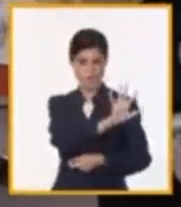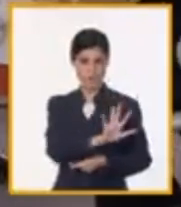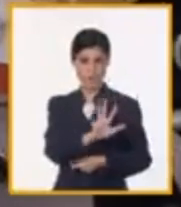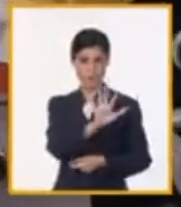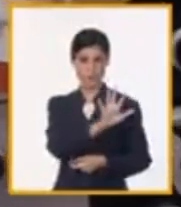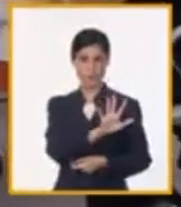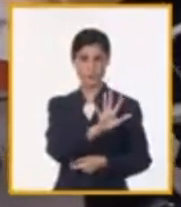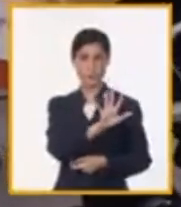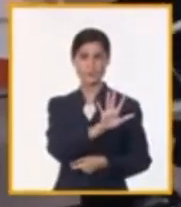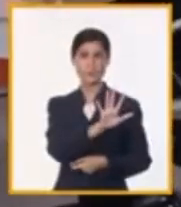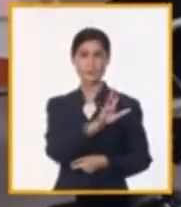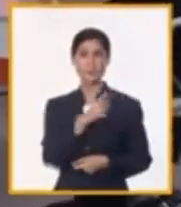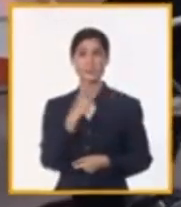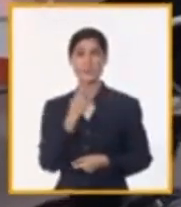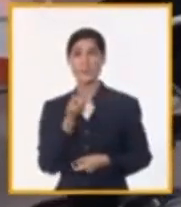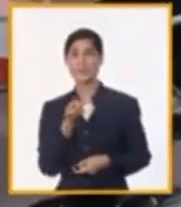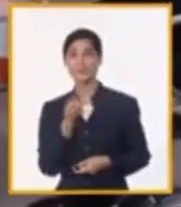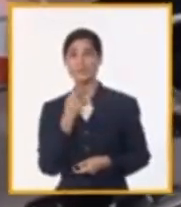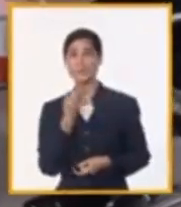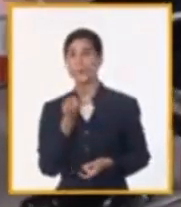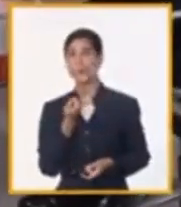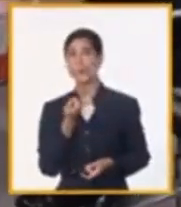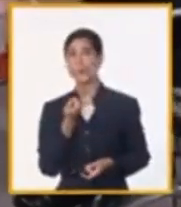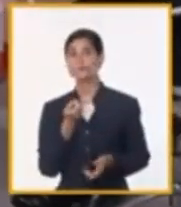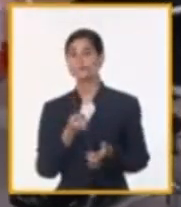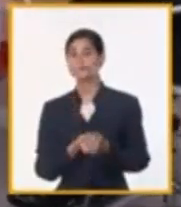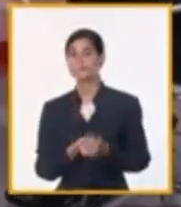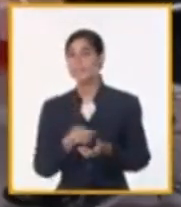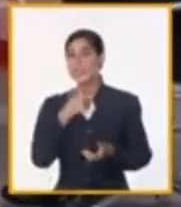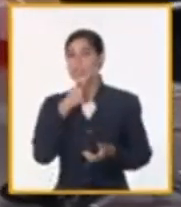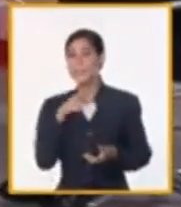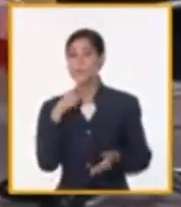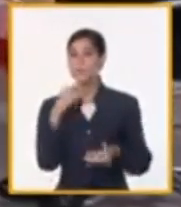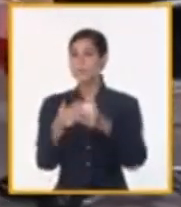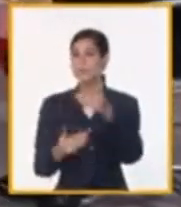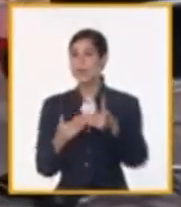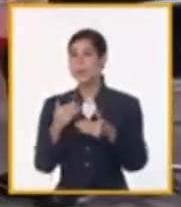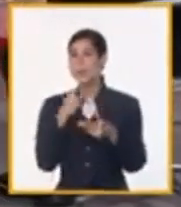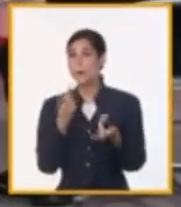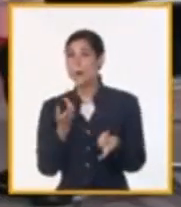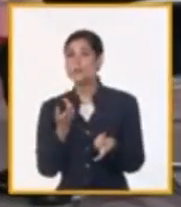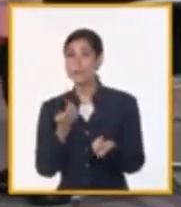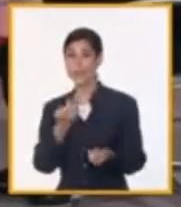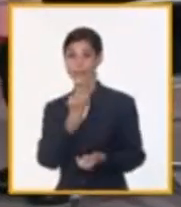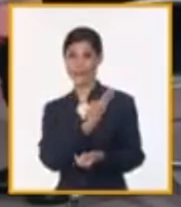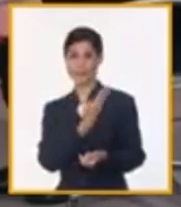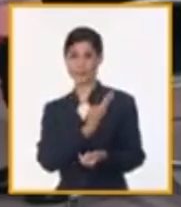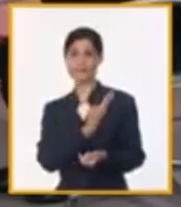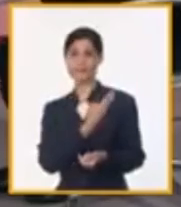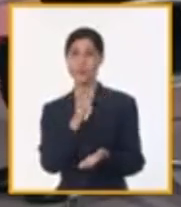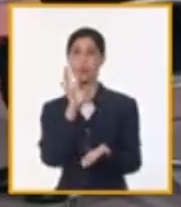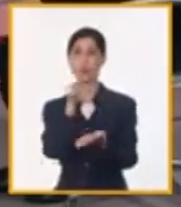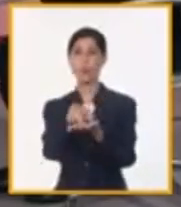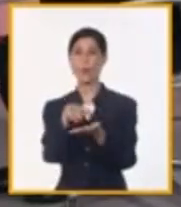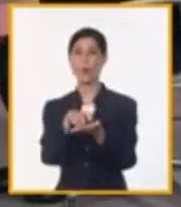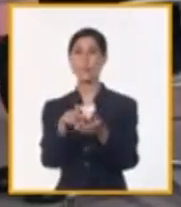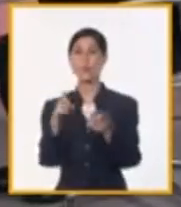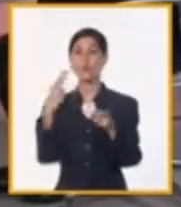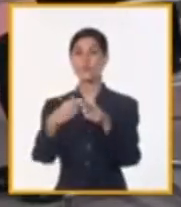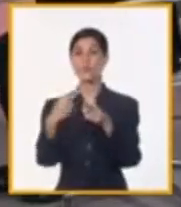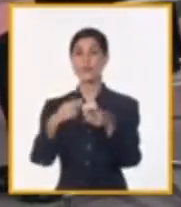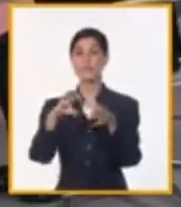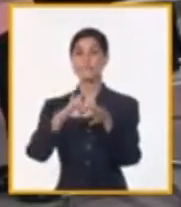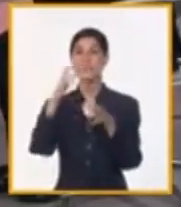escapada hacia adelante esto es el problema de gaza está allí la guerra en gaza no ha